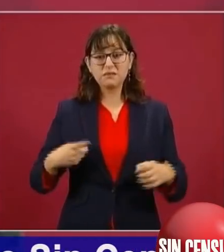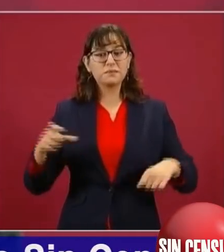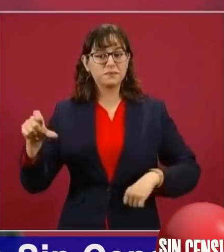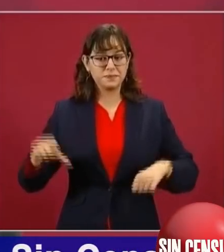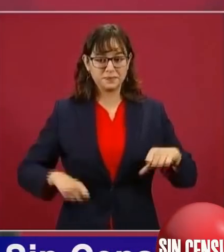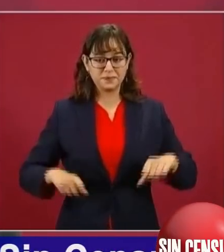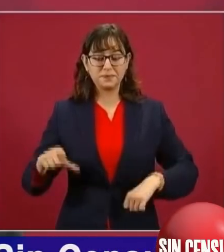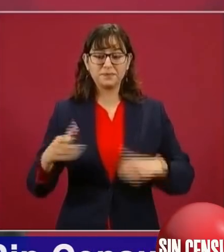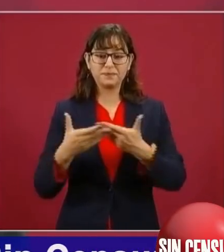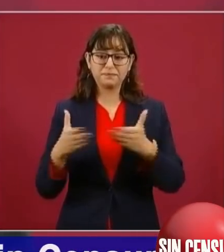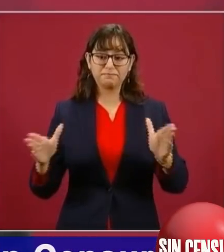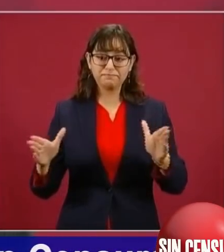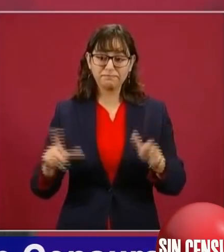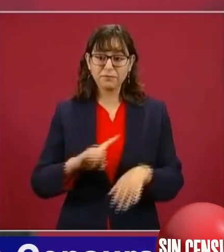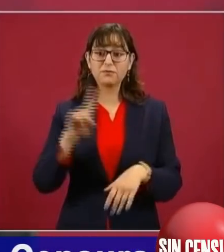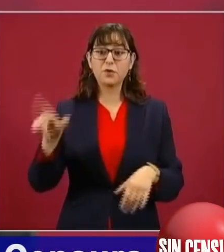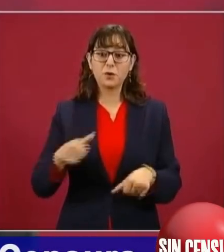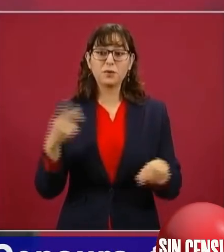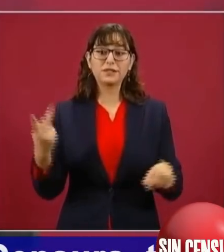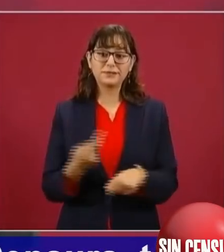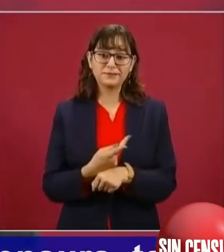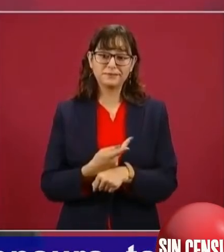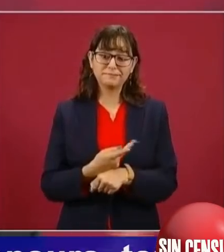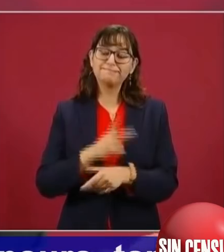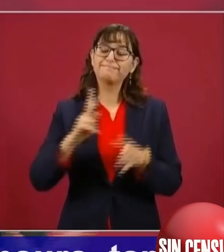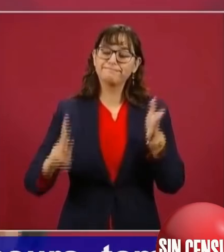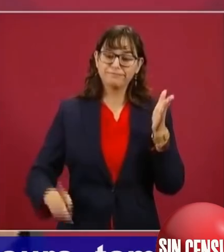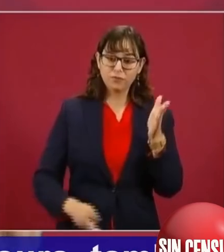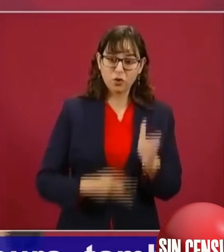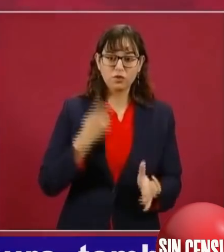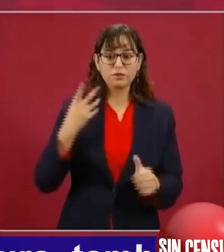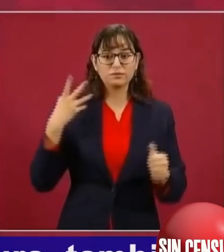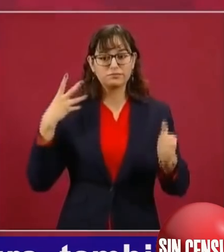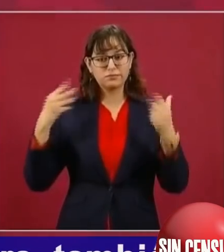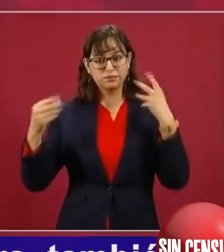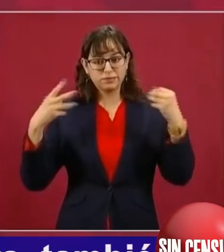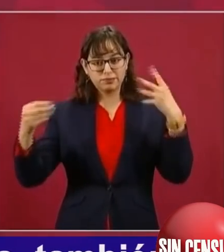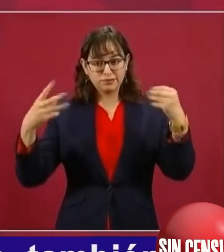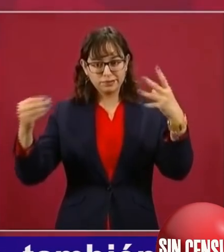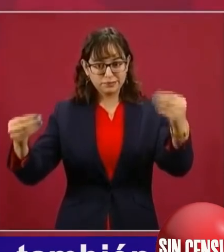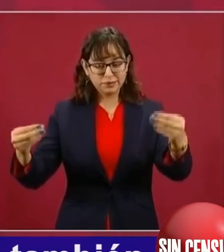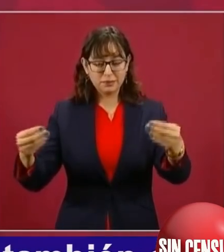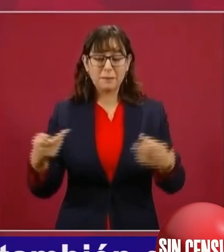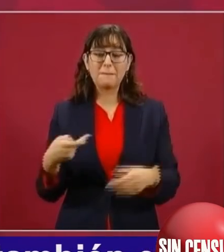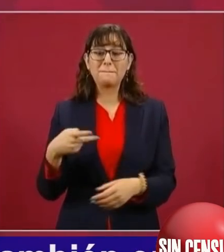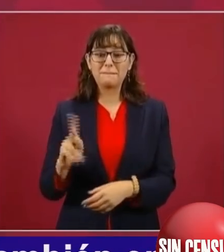puede ser la consecuencia? Efectivamente, que haya un rebrote, pero hay que siempre estar